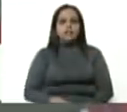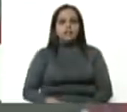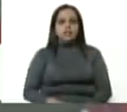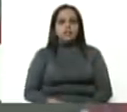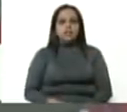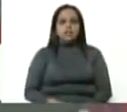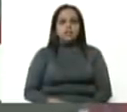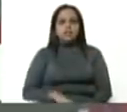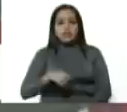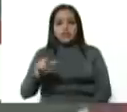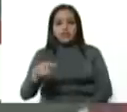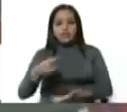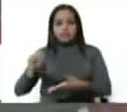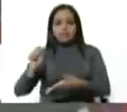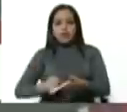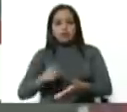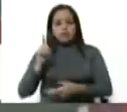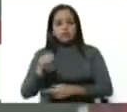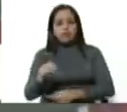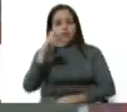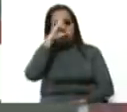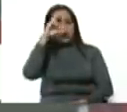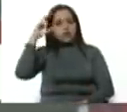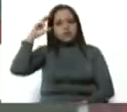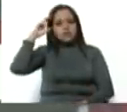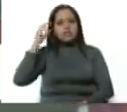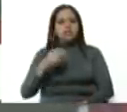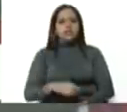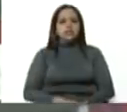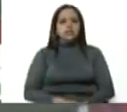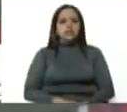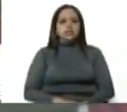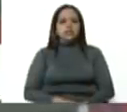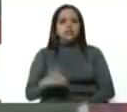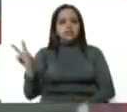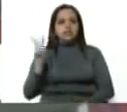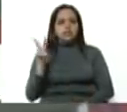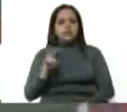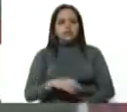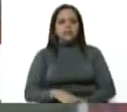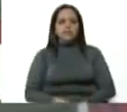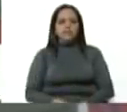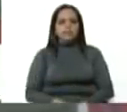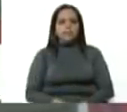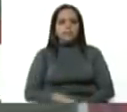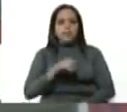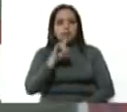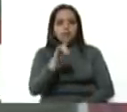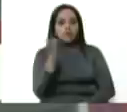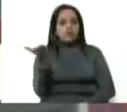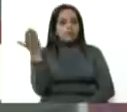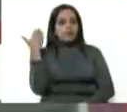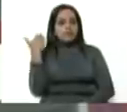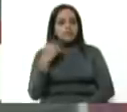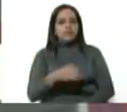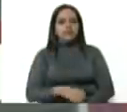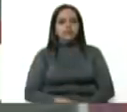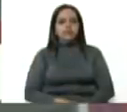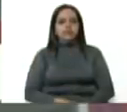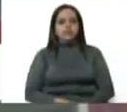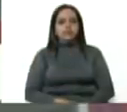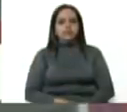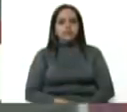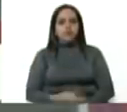de la República Bolivariana de Venezuela, Jorge Arriaza. El lunes pasado me